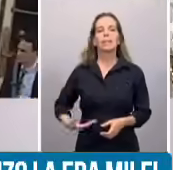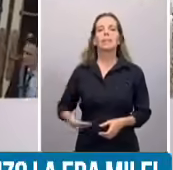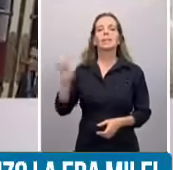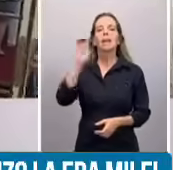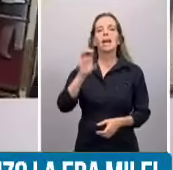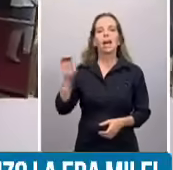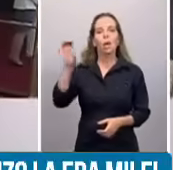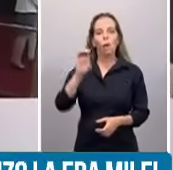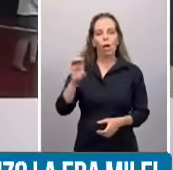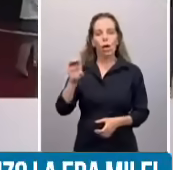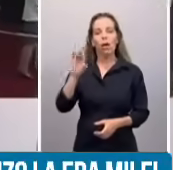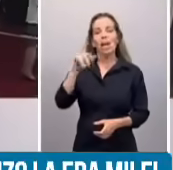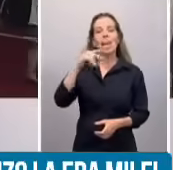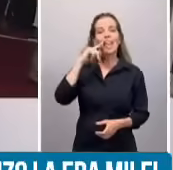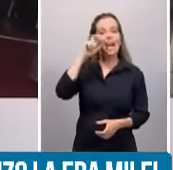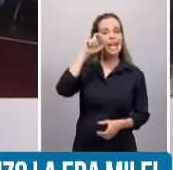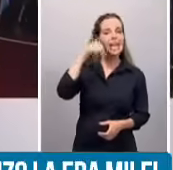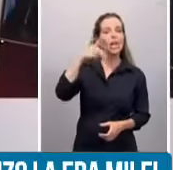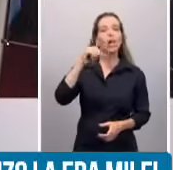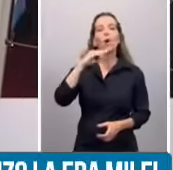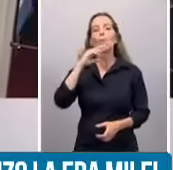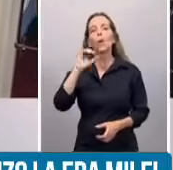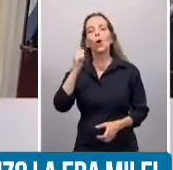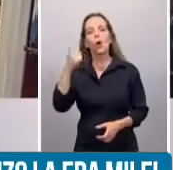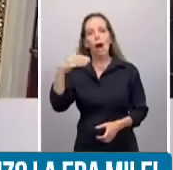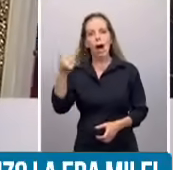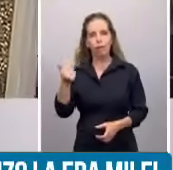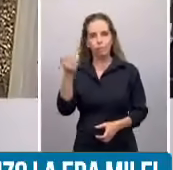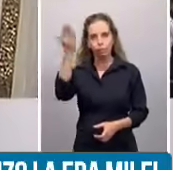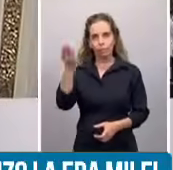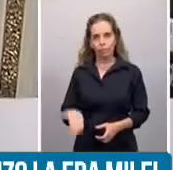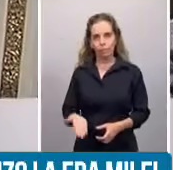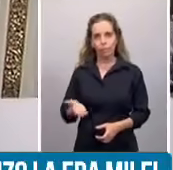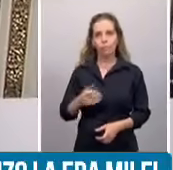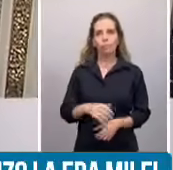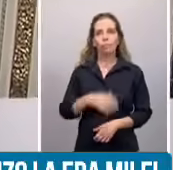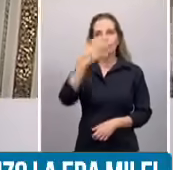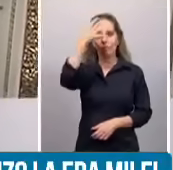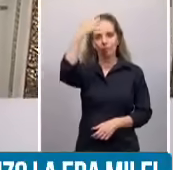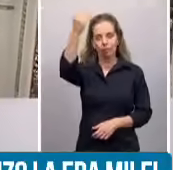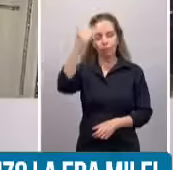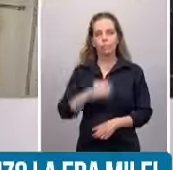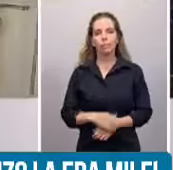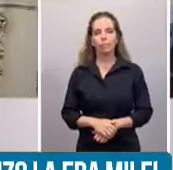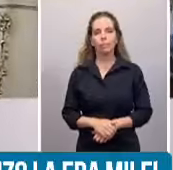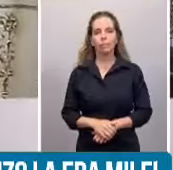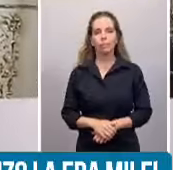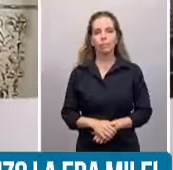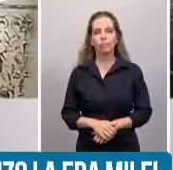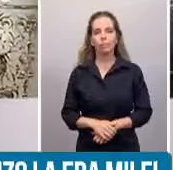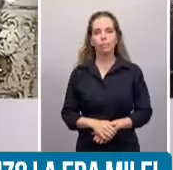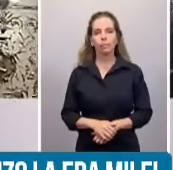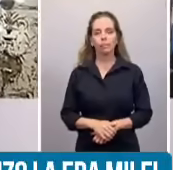la calle Pou, que está bastante lejos ideológicamente de Javier Milei en muchos aspectos. Pero la calle Pau, Boric y el